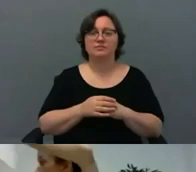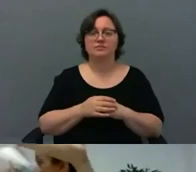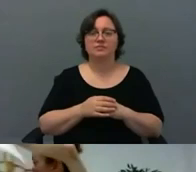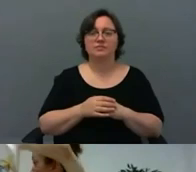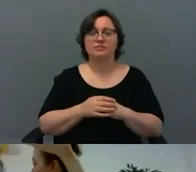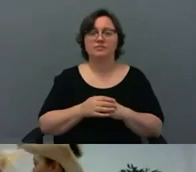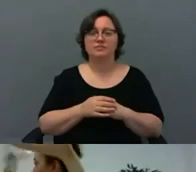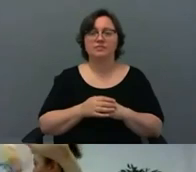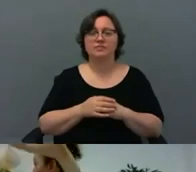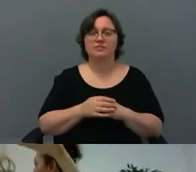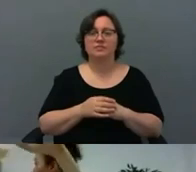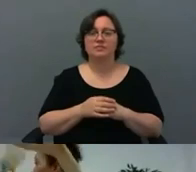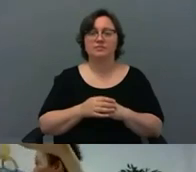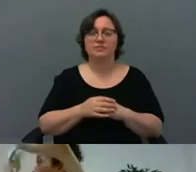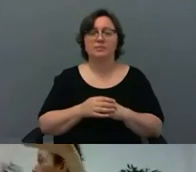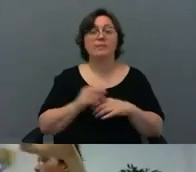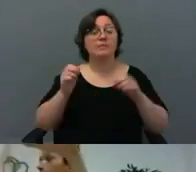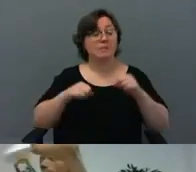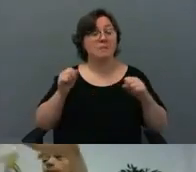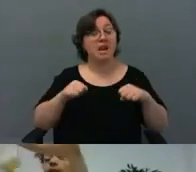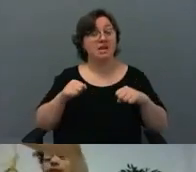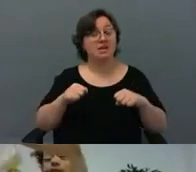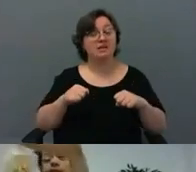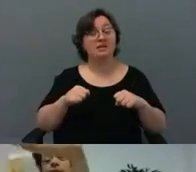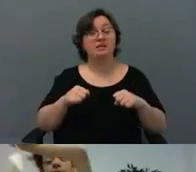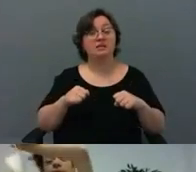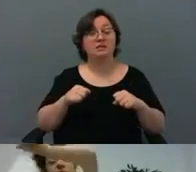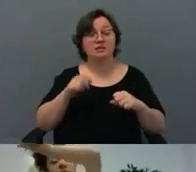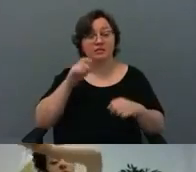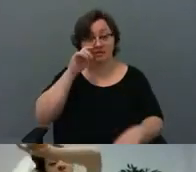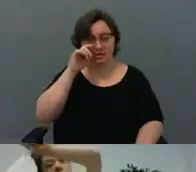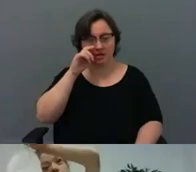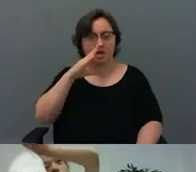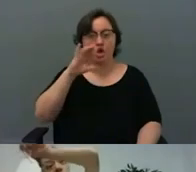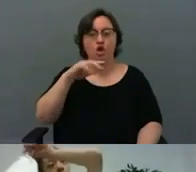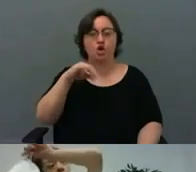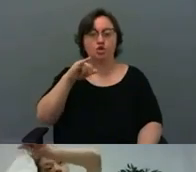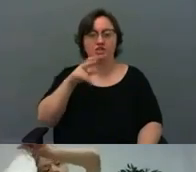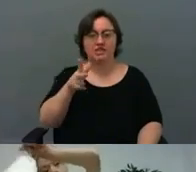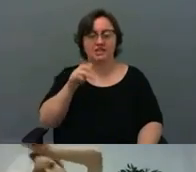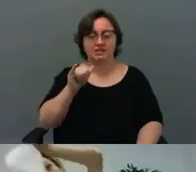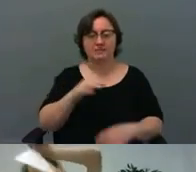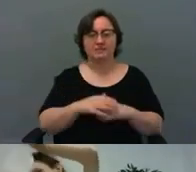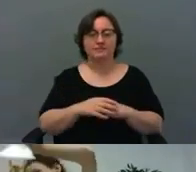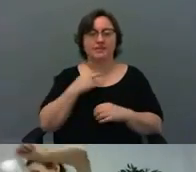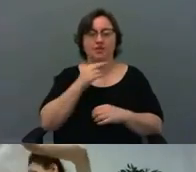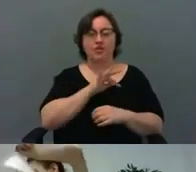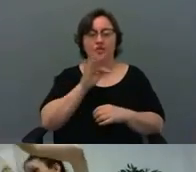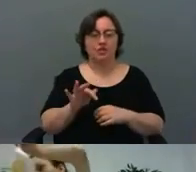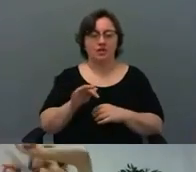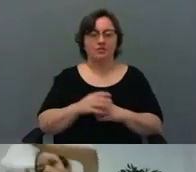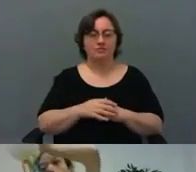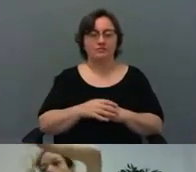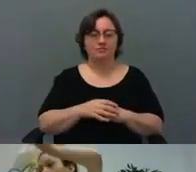Vale. Vale. Pues vamos a dar Conchi. Algo. Vale, Conchi, adelante. Hemos estado